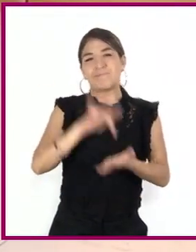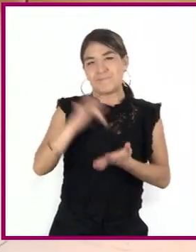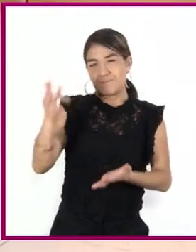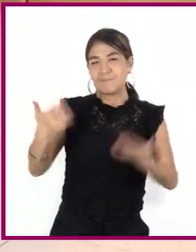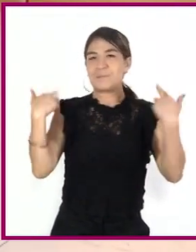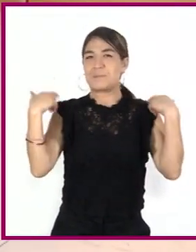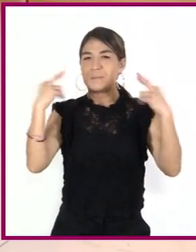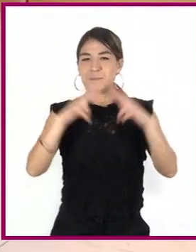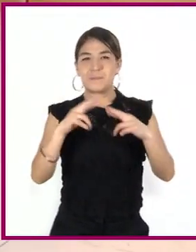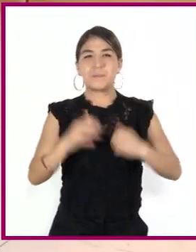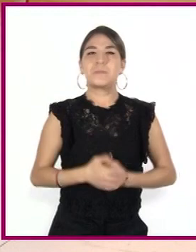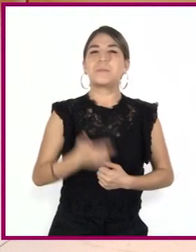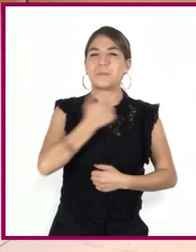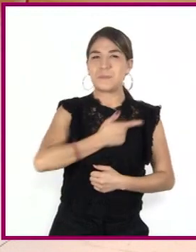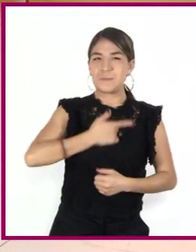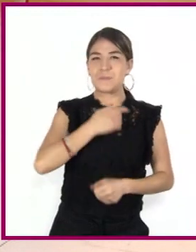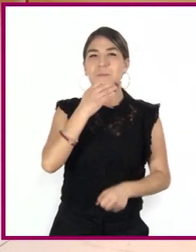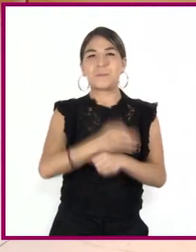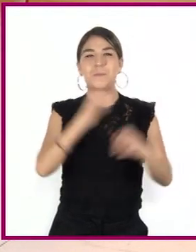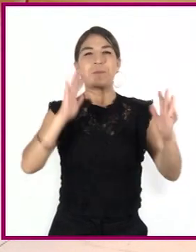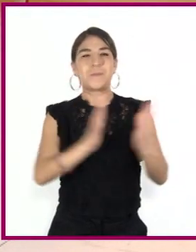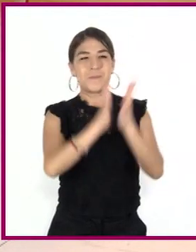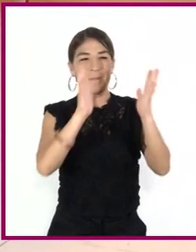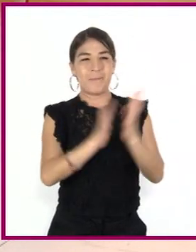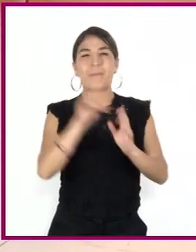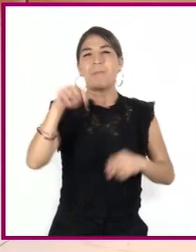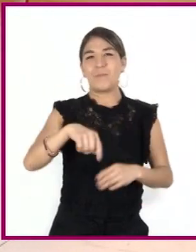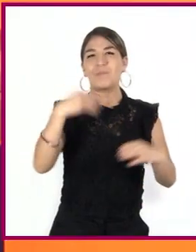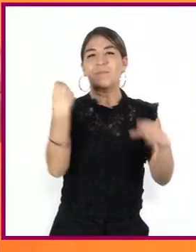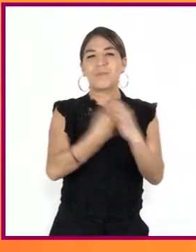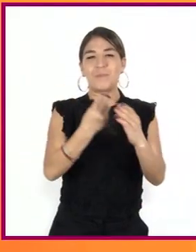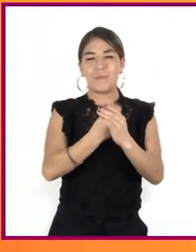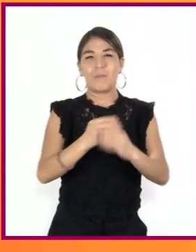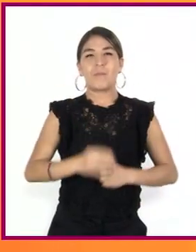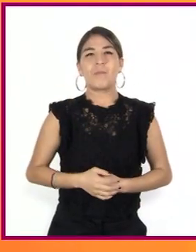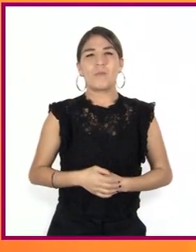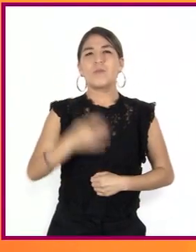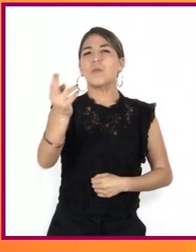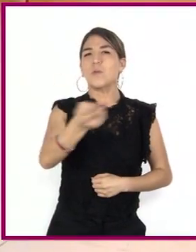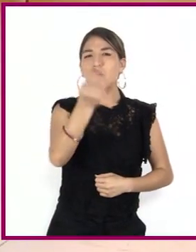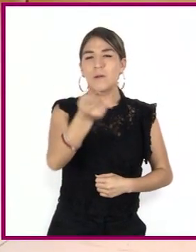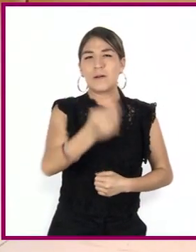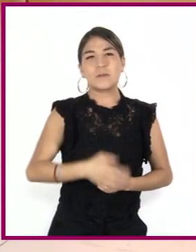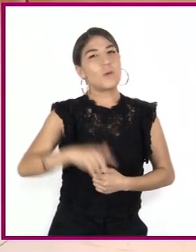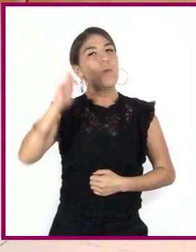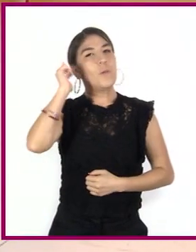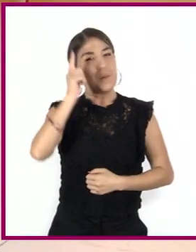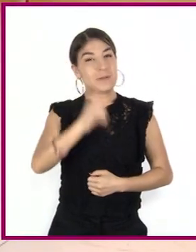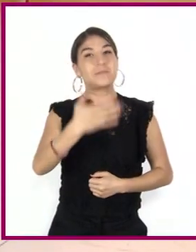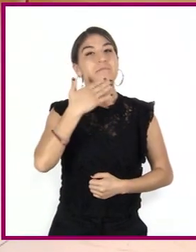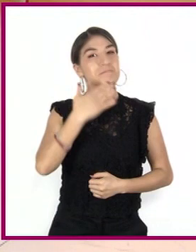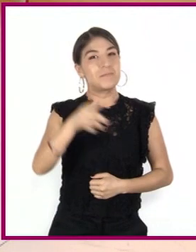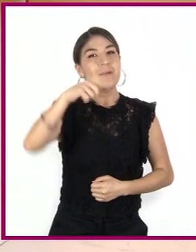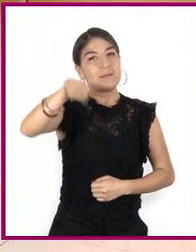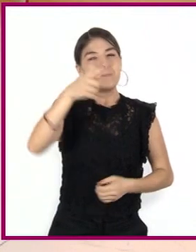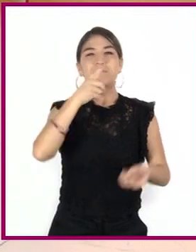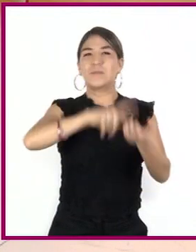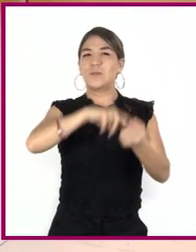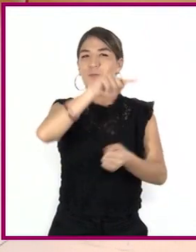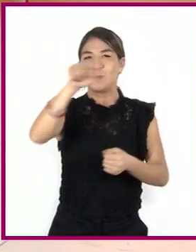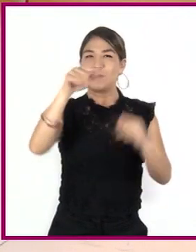David. Es un gusto participar contigo en esta sesión. Y ustedes, jóvenes, espero que se encuentren bien allá en